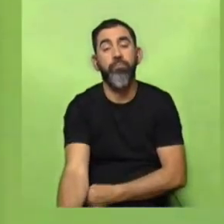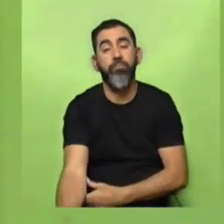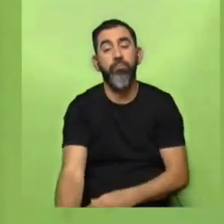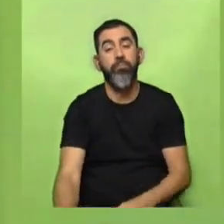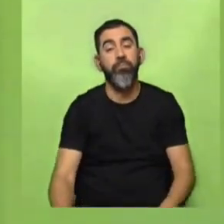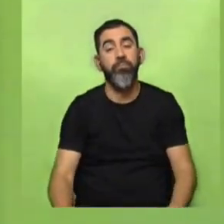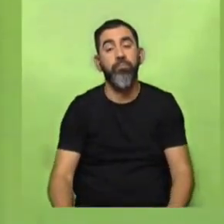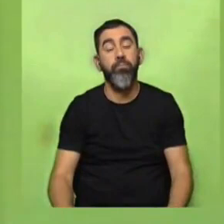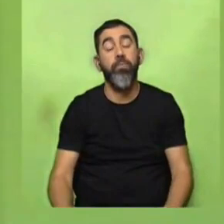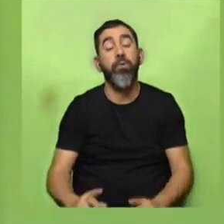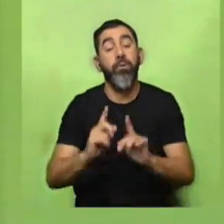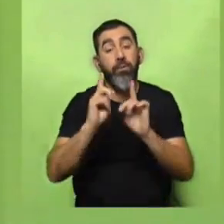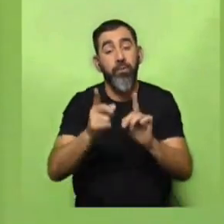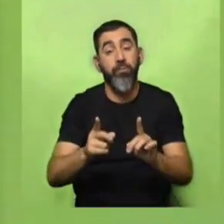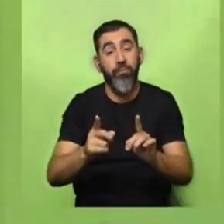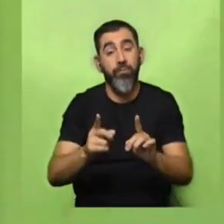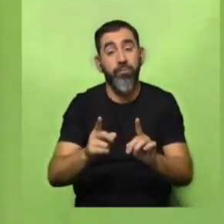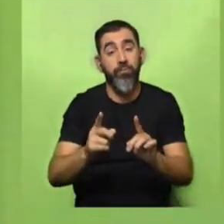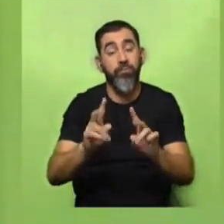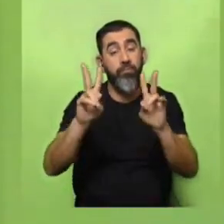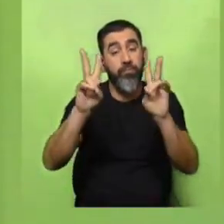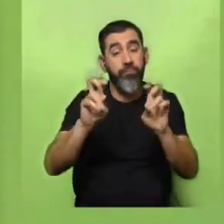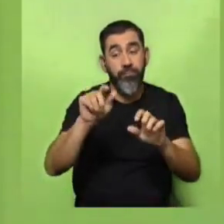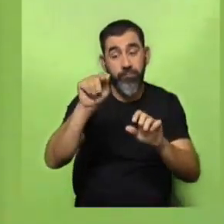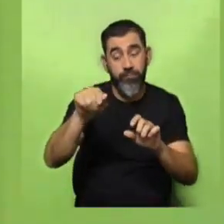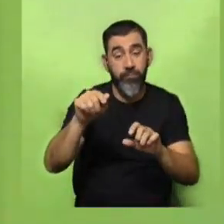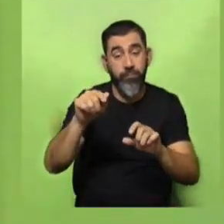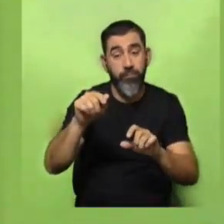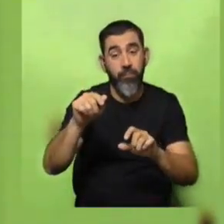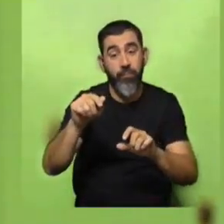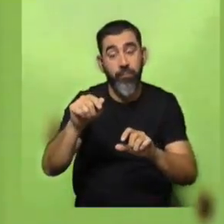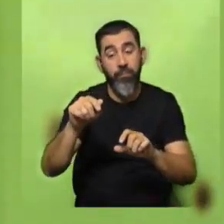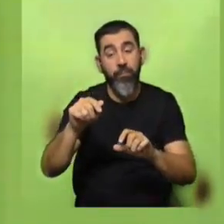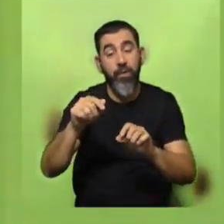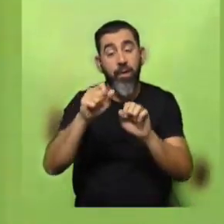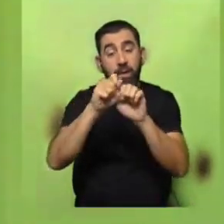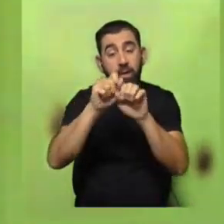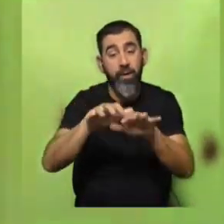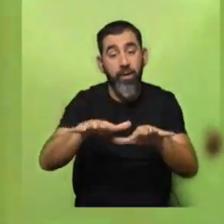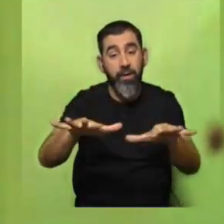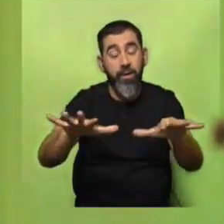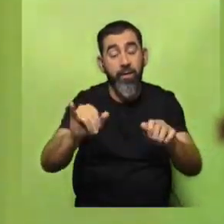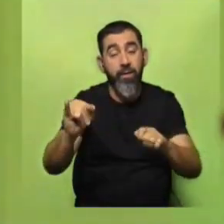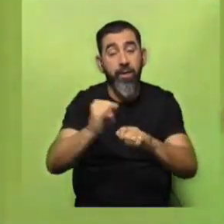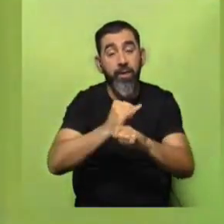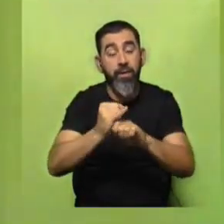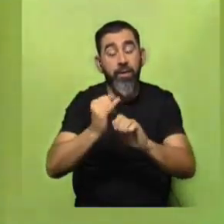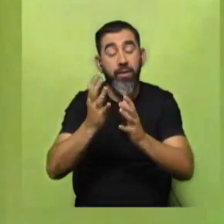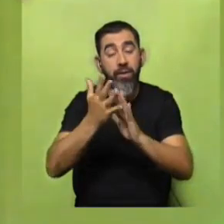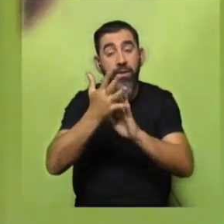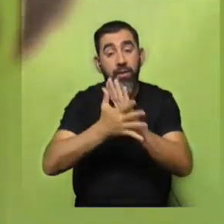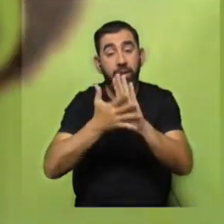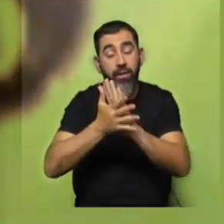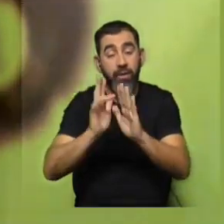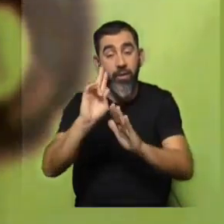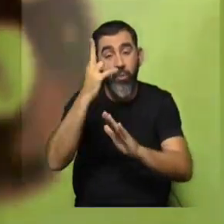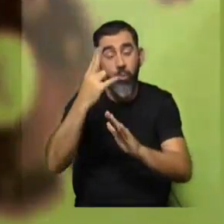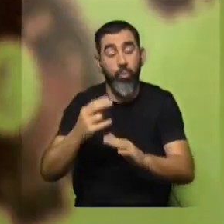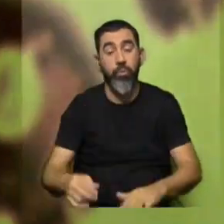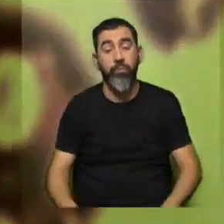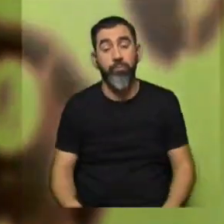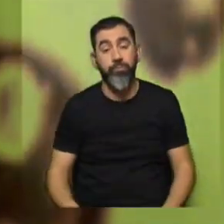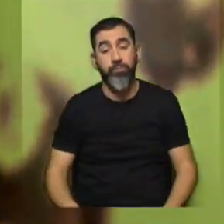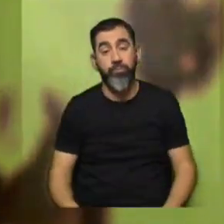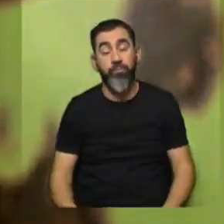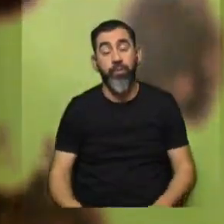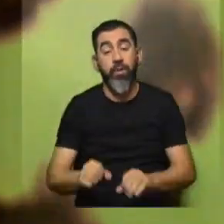y también hay una cosa particular que tiene una red de estaciones que tiene el Instituto Uruguayo de Meteorología, que lo vemos en la siguiente placa, que es la